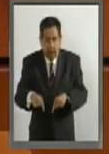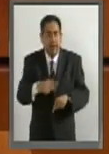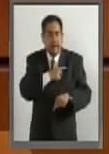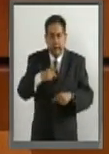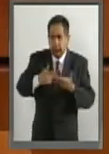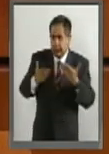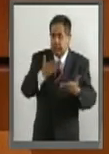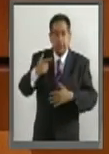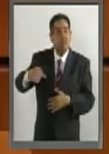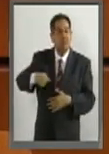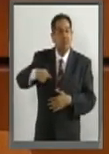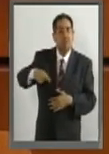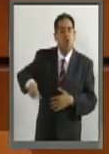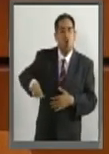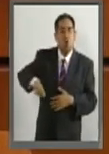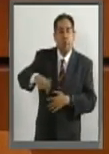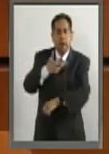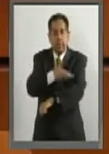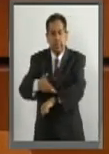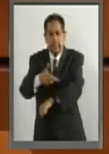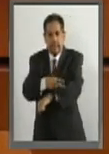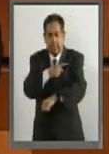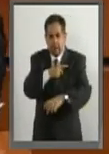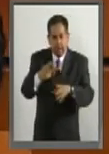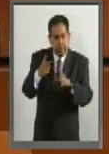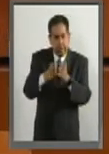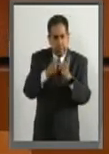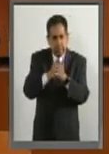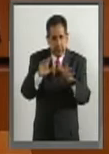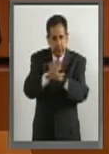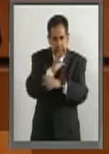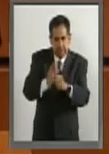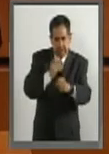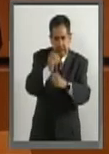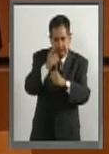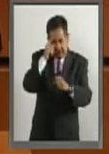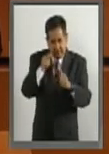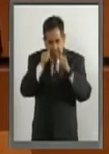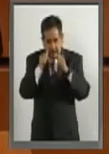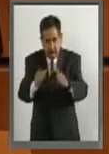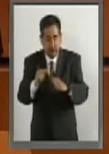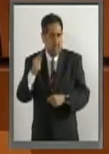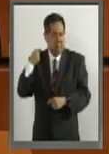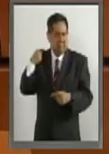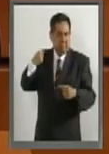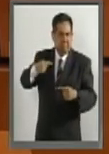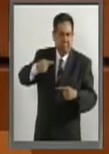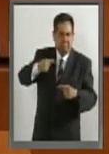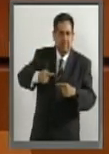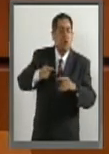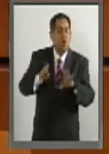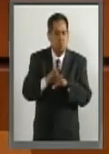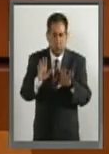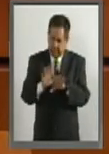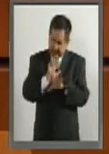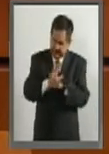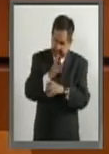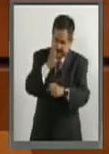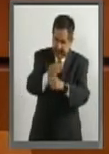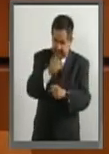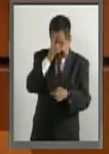el Estado mexicano deberá reorientar los modelos que marcaron en los últimos años el destino de nuestro